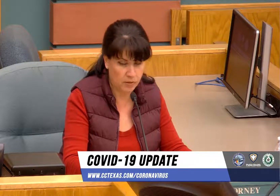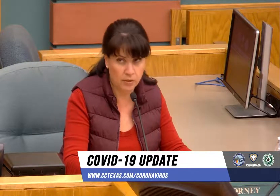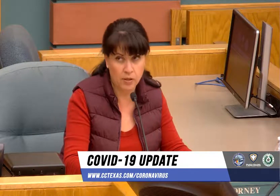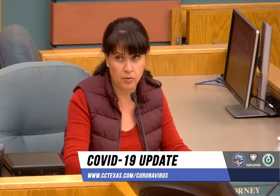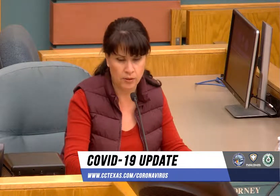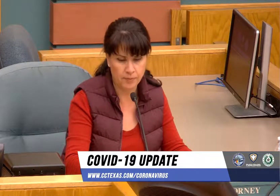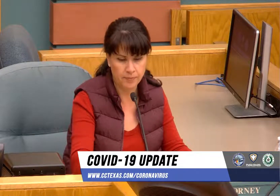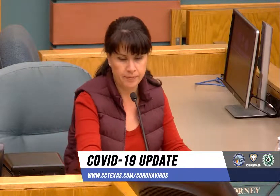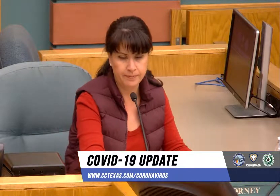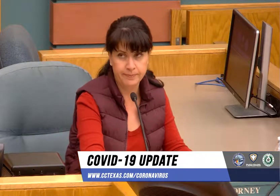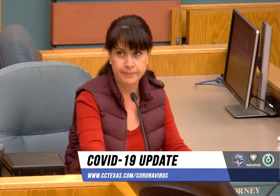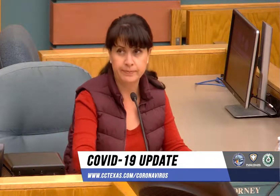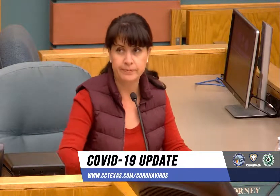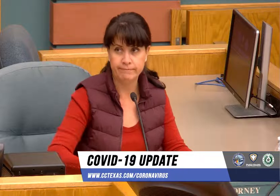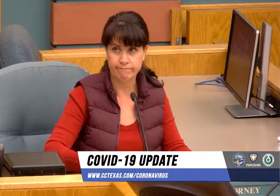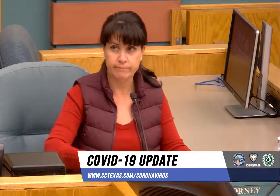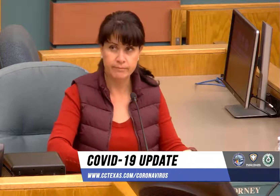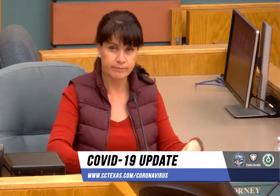sumamente contagiosa.